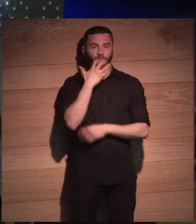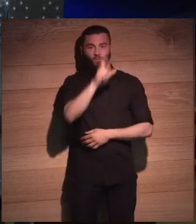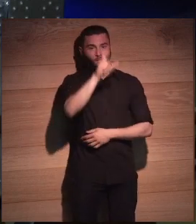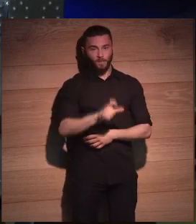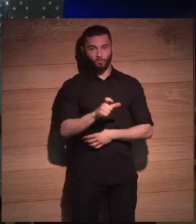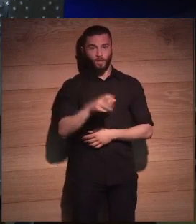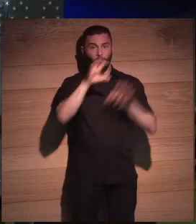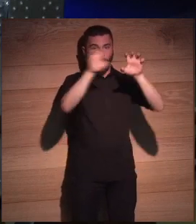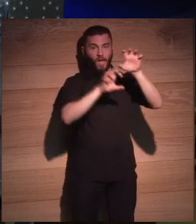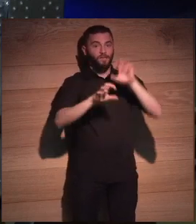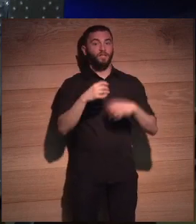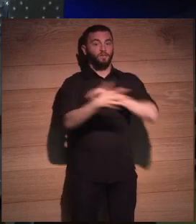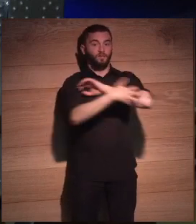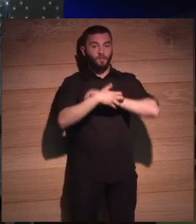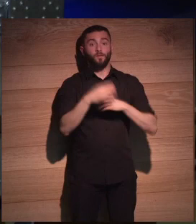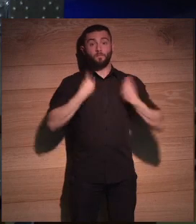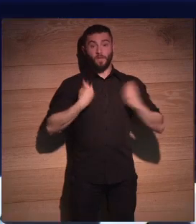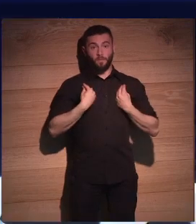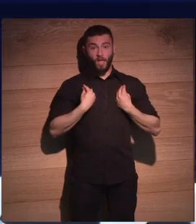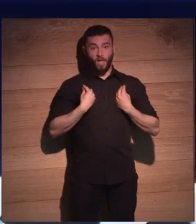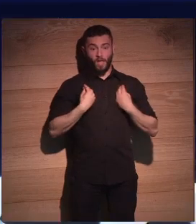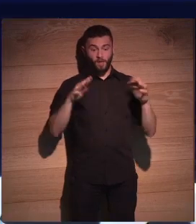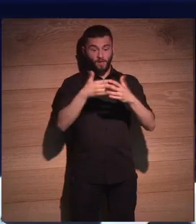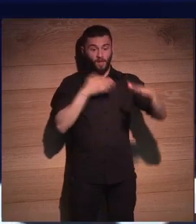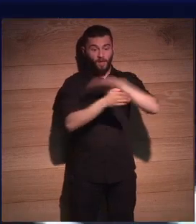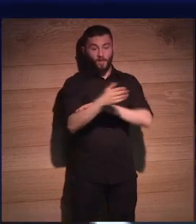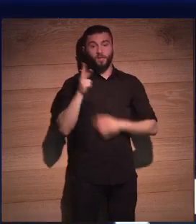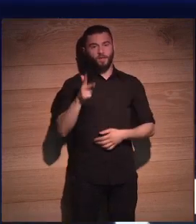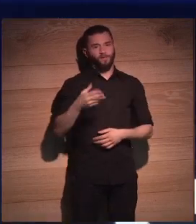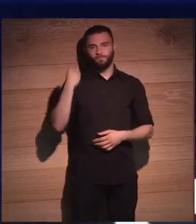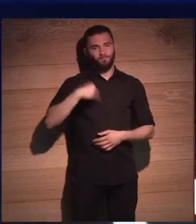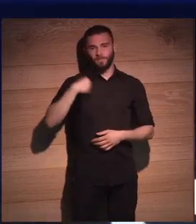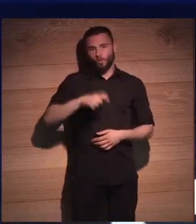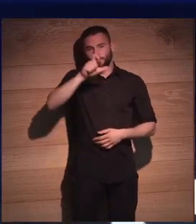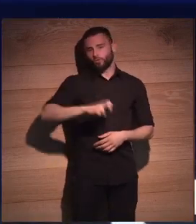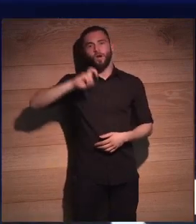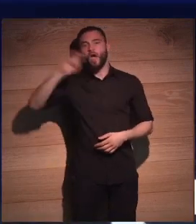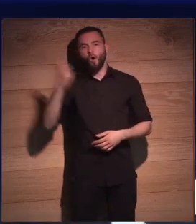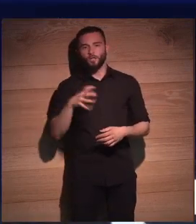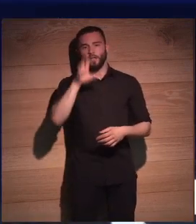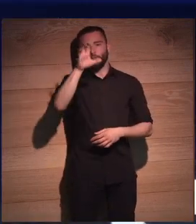en uno de esos países más desfavorecidos tenga el mismo derecho de acceso a Internet que otra persona que vive en un país más rico.